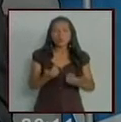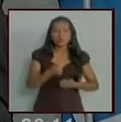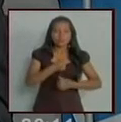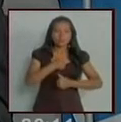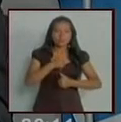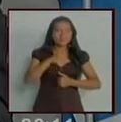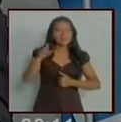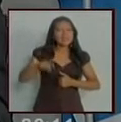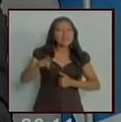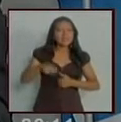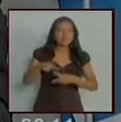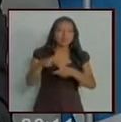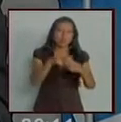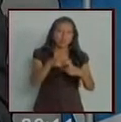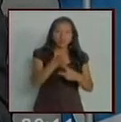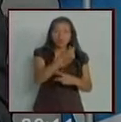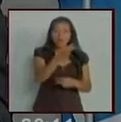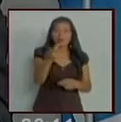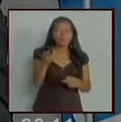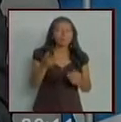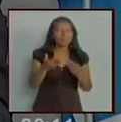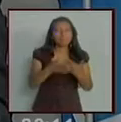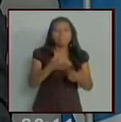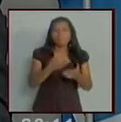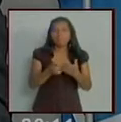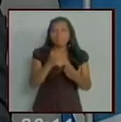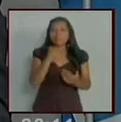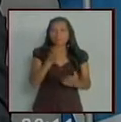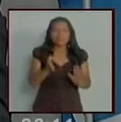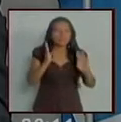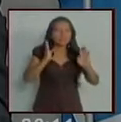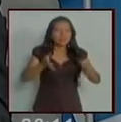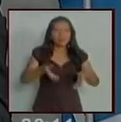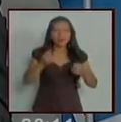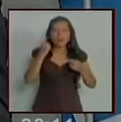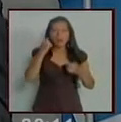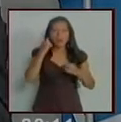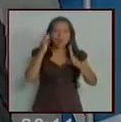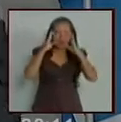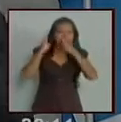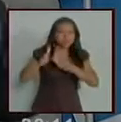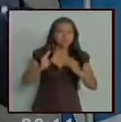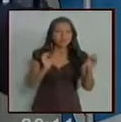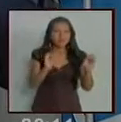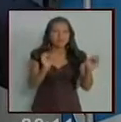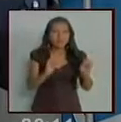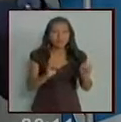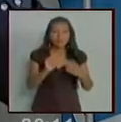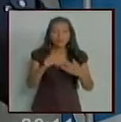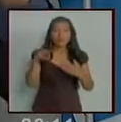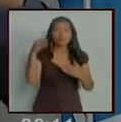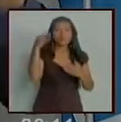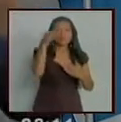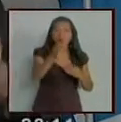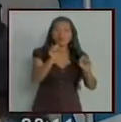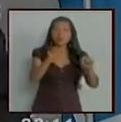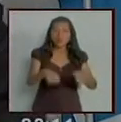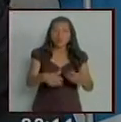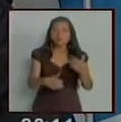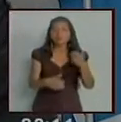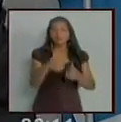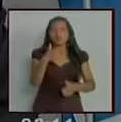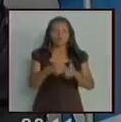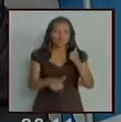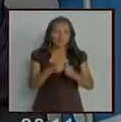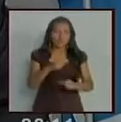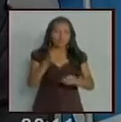de tener y que no los tenemos nosotros los ciudadanos bolivianos todos los días y que pueden generar estos problemas que